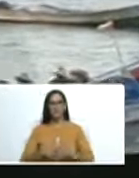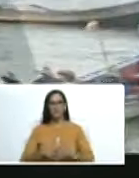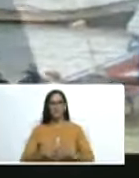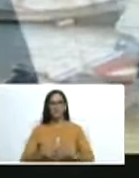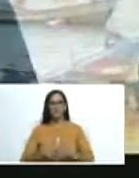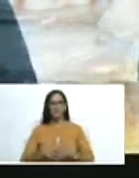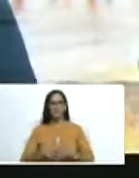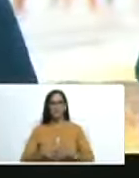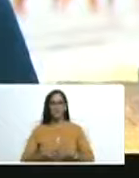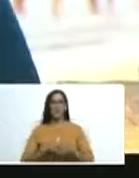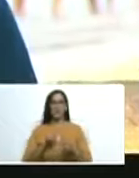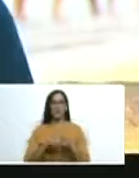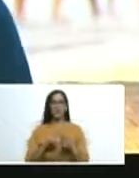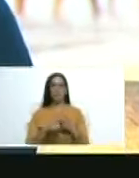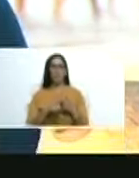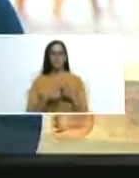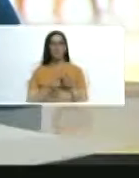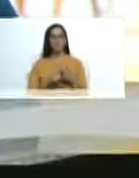En ese sentido,